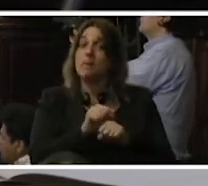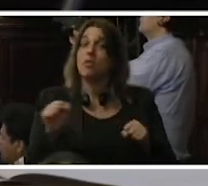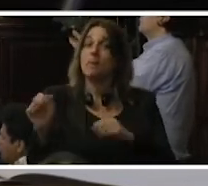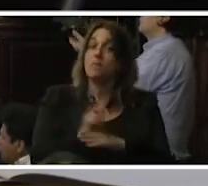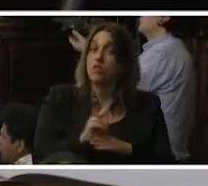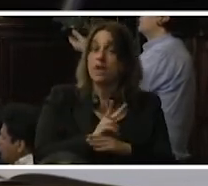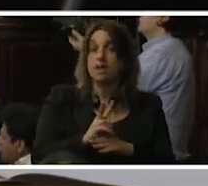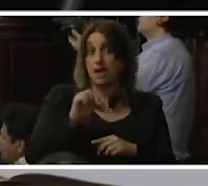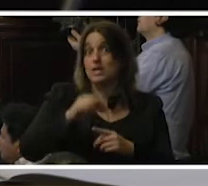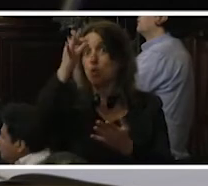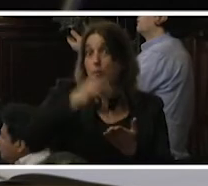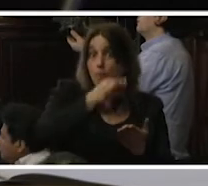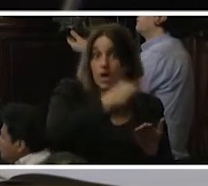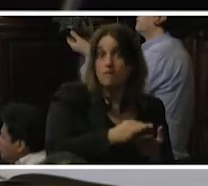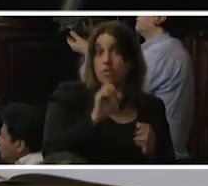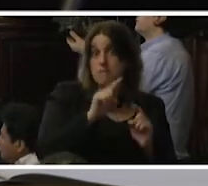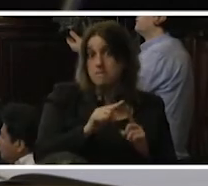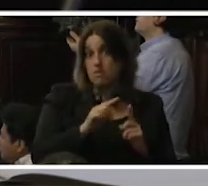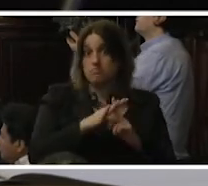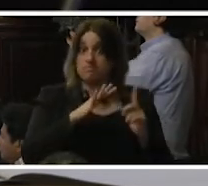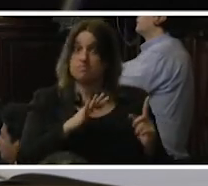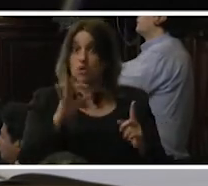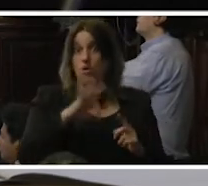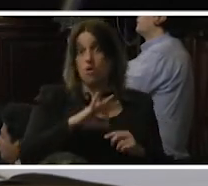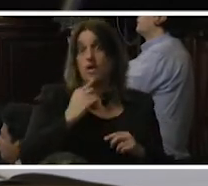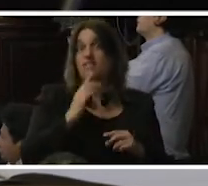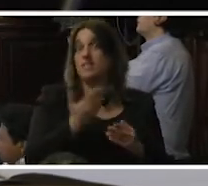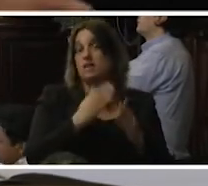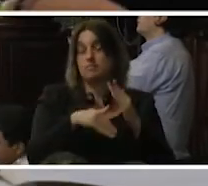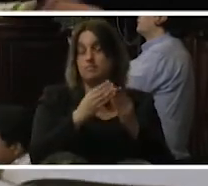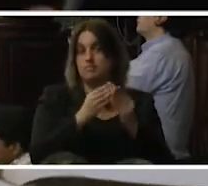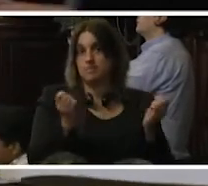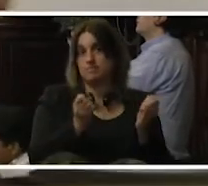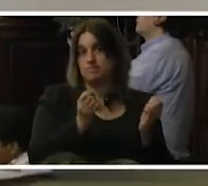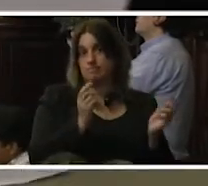pueblos en aislamiento o contacto inicial y evitar su genocidio.